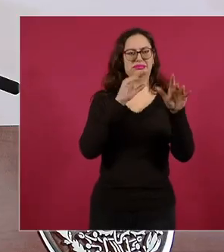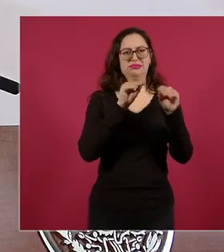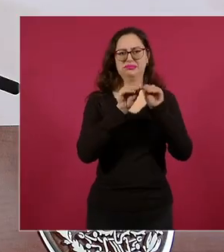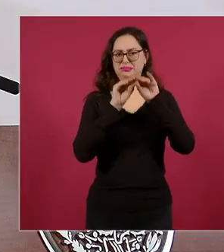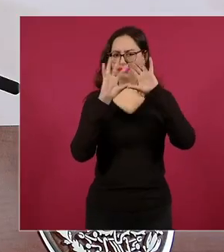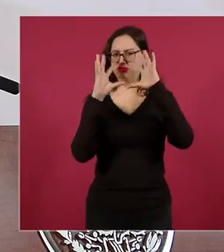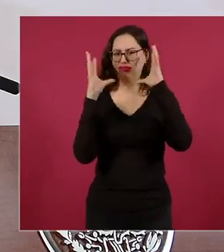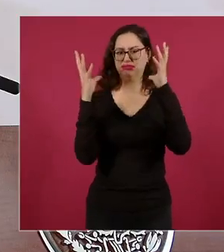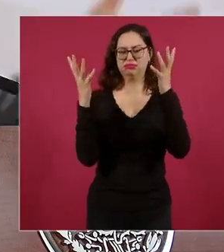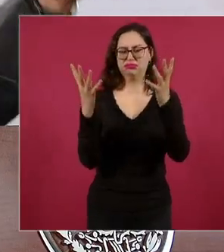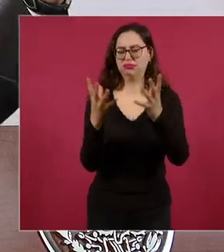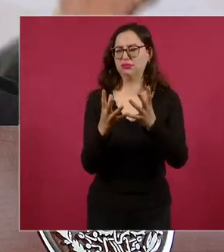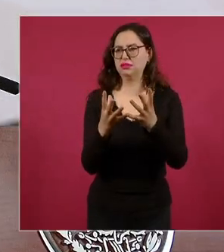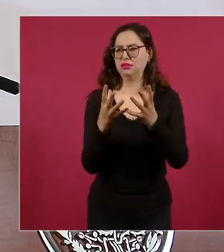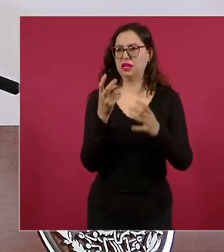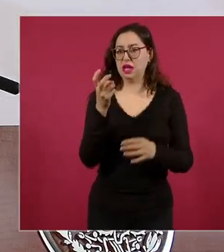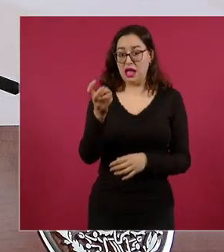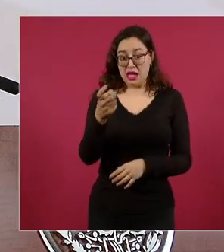porque